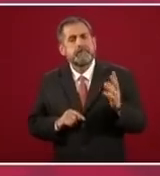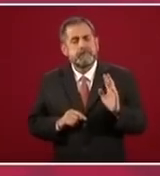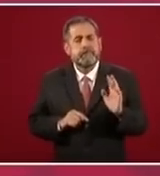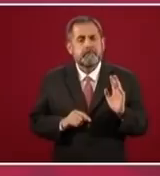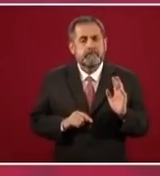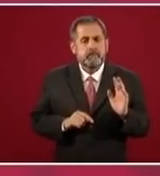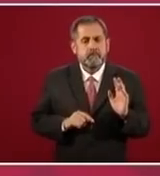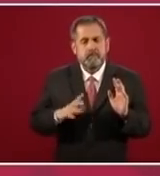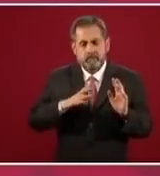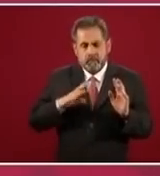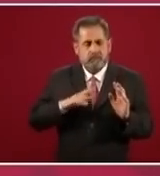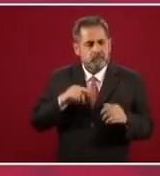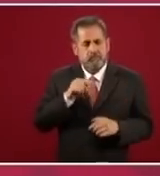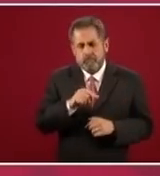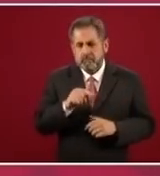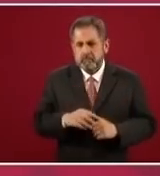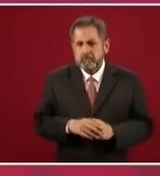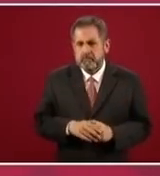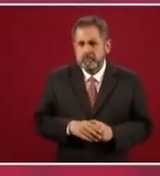hubo